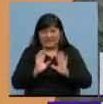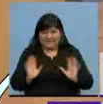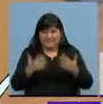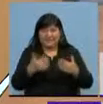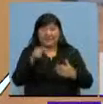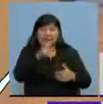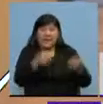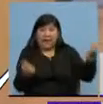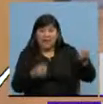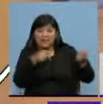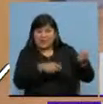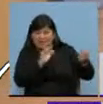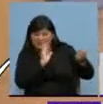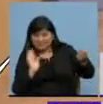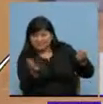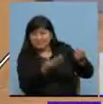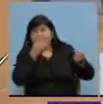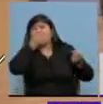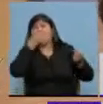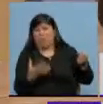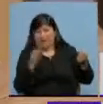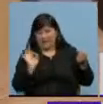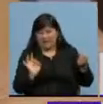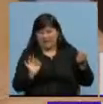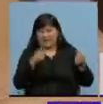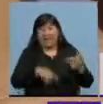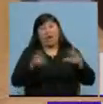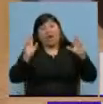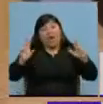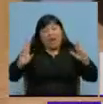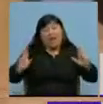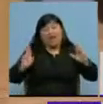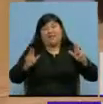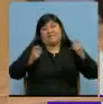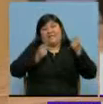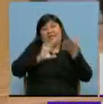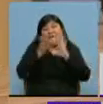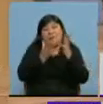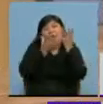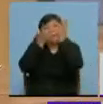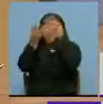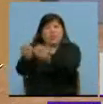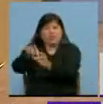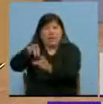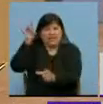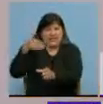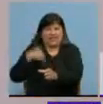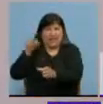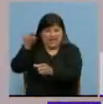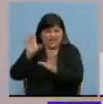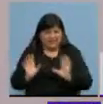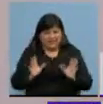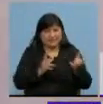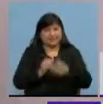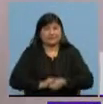detalle, y ojalá sea un pequeño aporte para el éxito que estamos esperando en estos días. ¿Y esto va a ser hasta que termine el Mundial